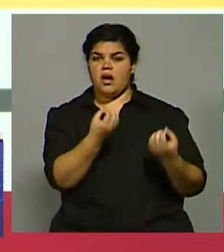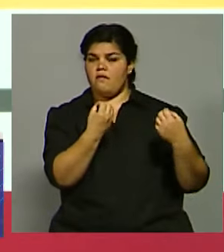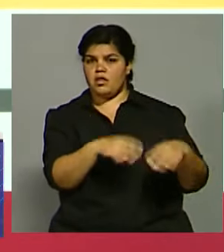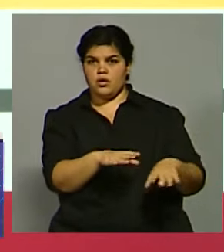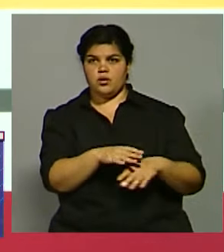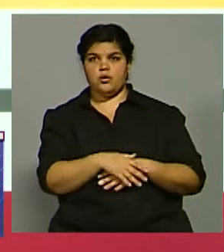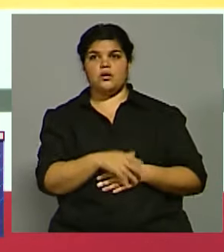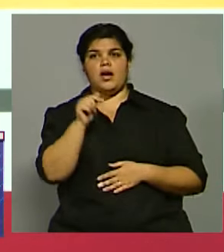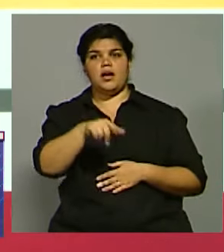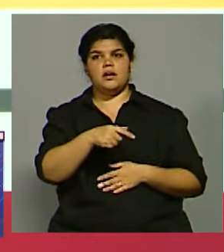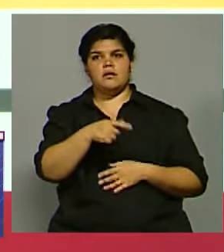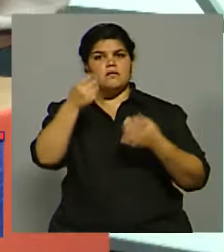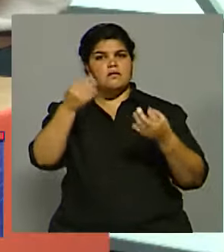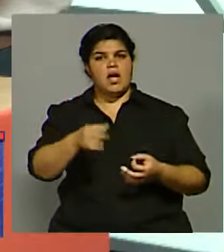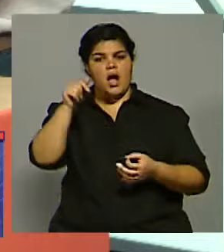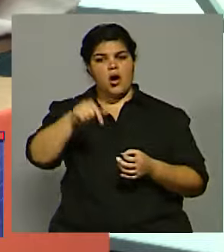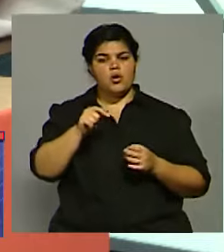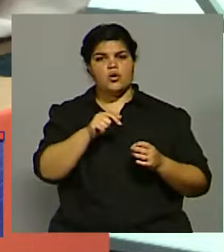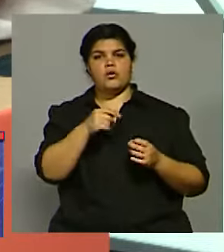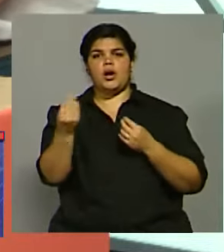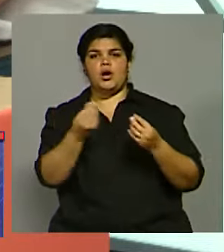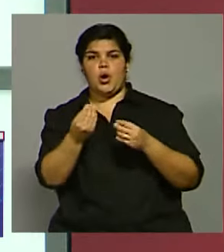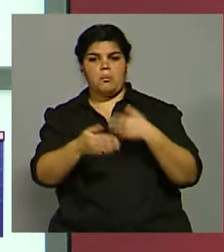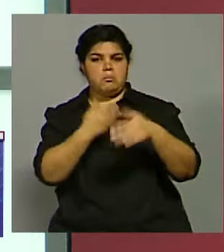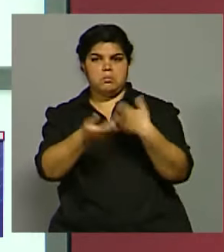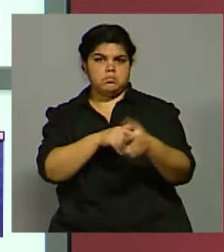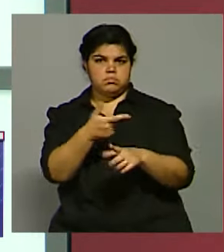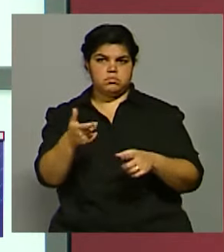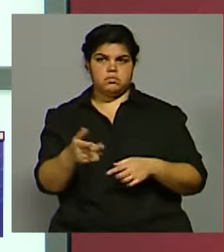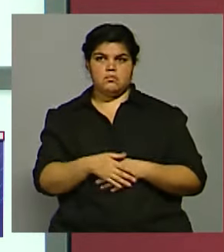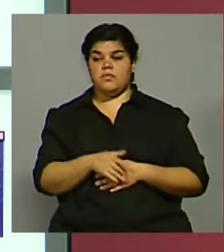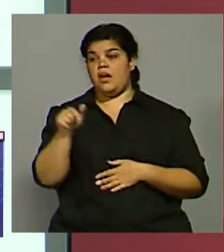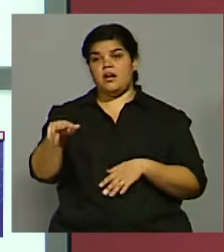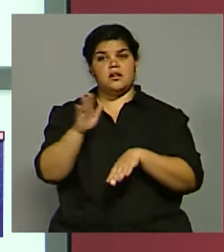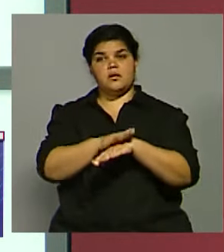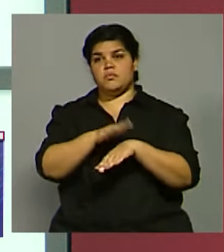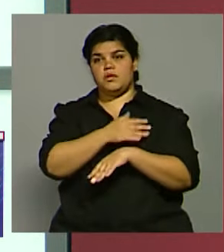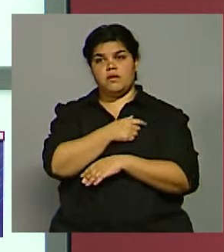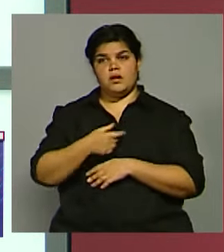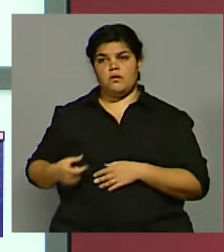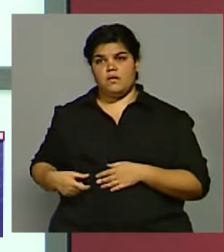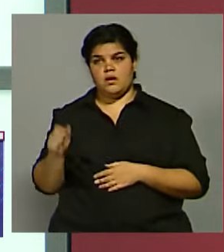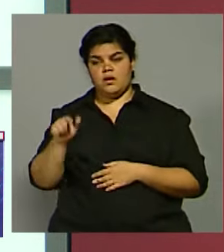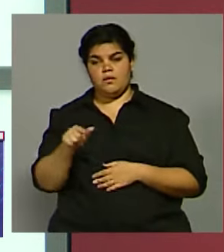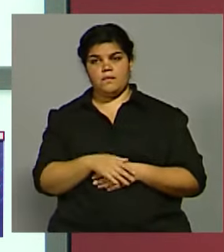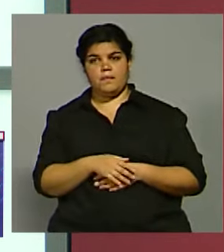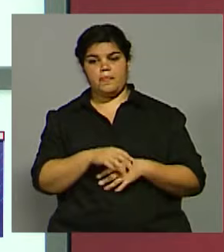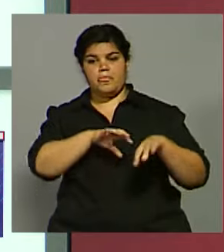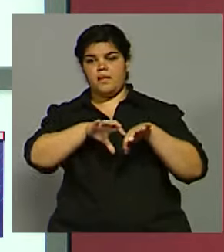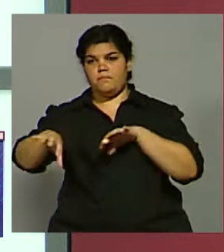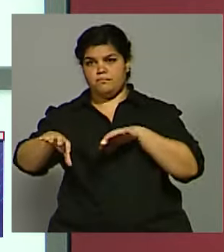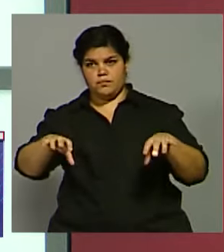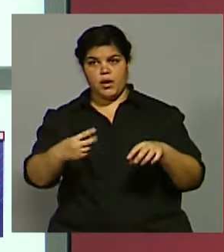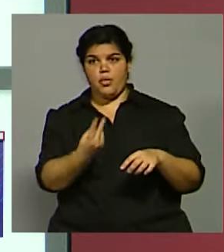de acuerdo a la situación que viven hoy por hoy. Bueno, ahí también entra la responsabilidad del Estado, ¿no? Uh-huh. Ahí hay dos grandes